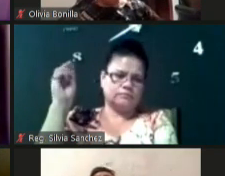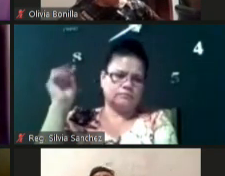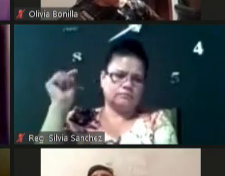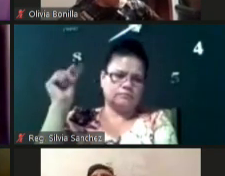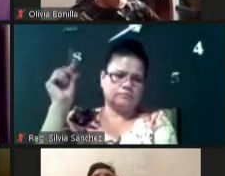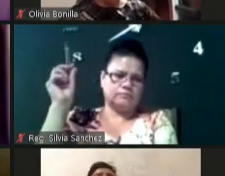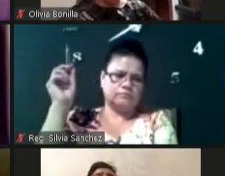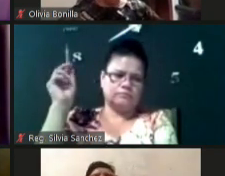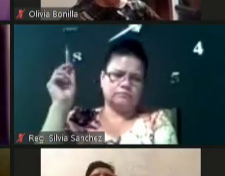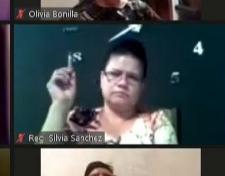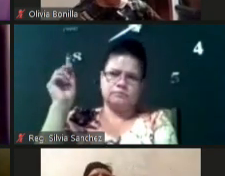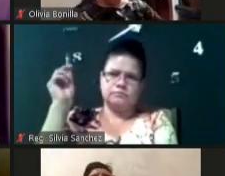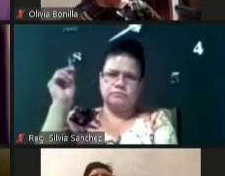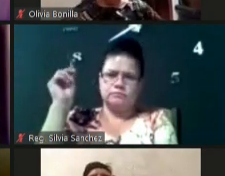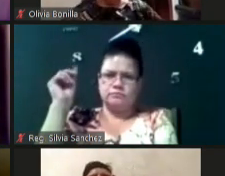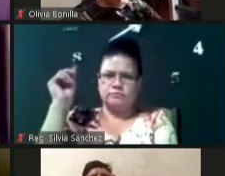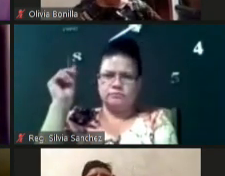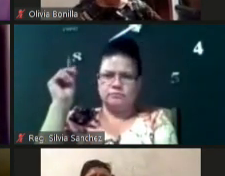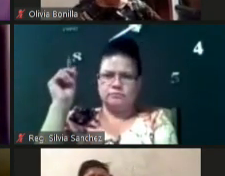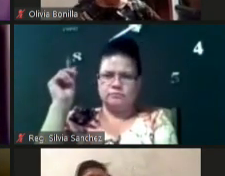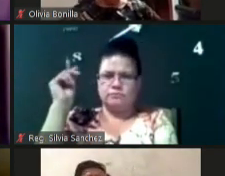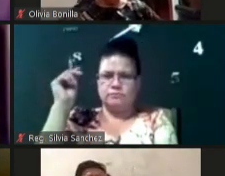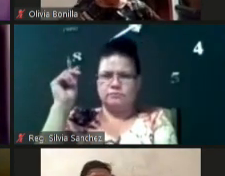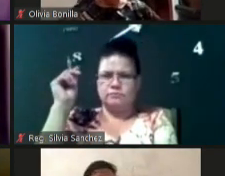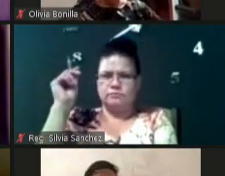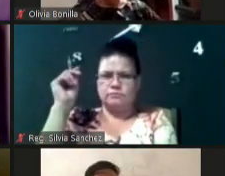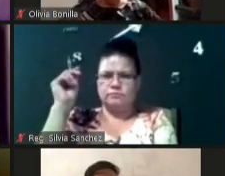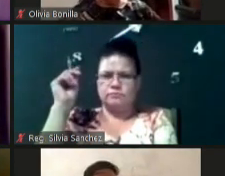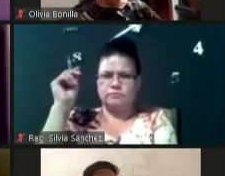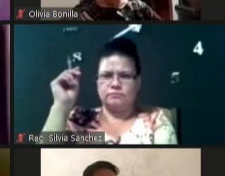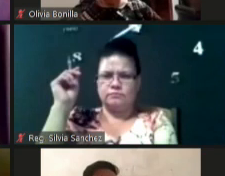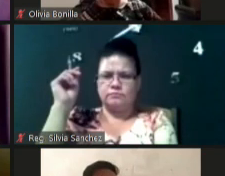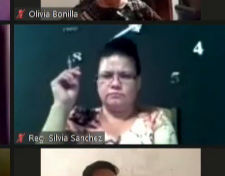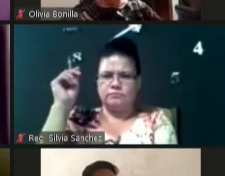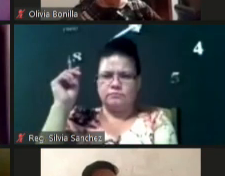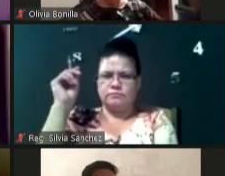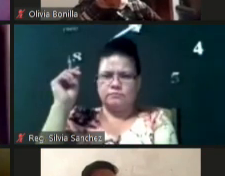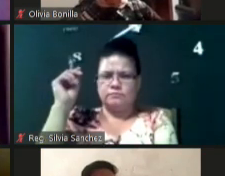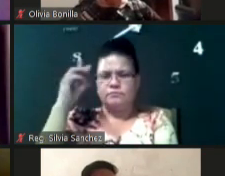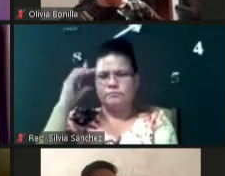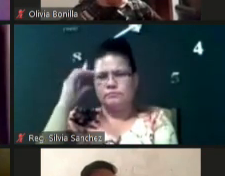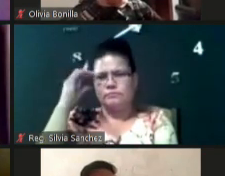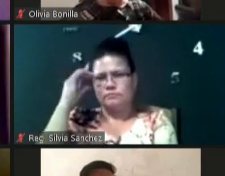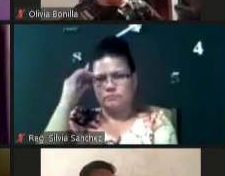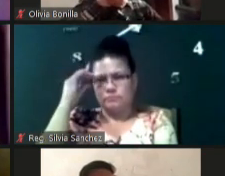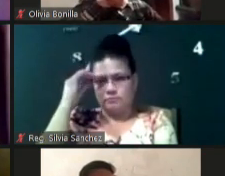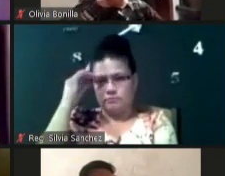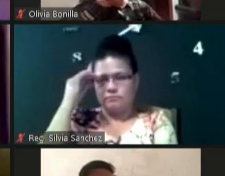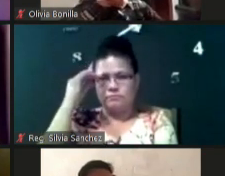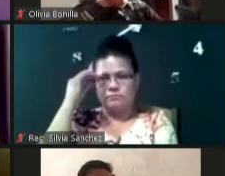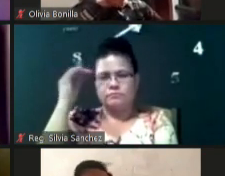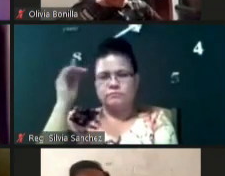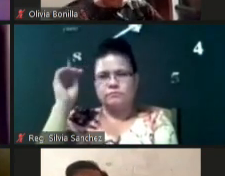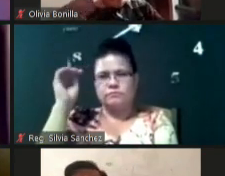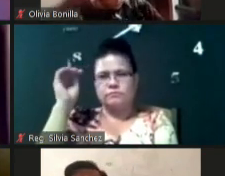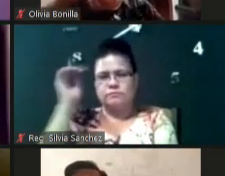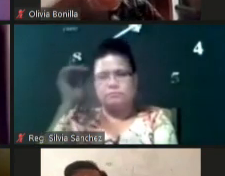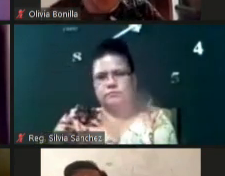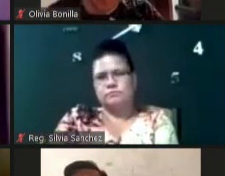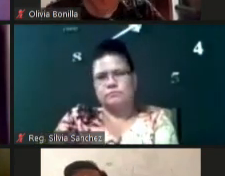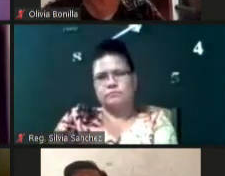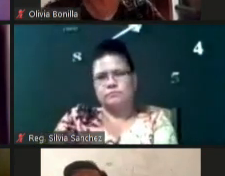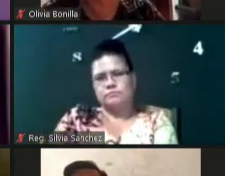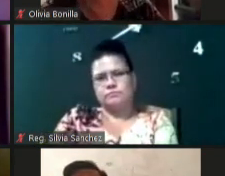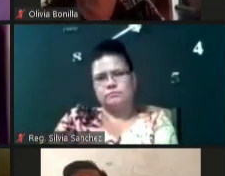los directores como a mis compañeras regidoras y regidores, que si sabemos de todos estos actos de discriminación que